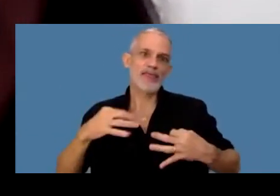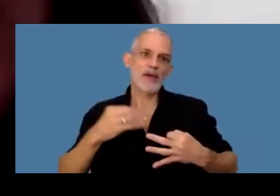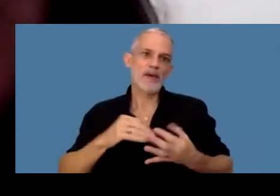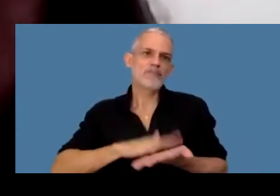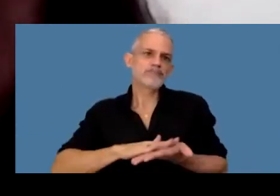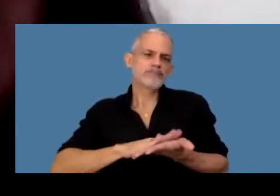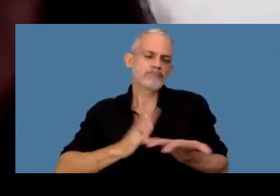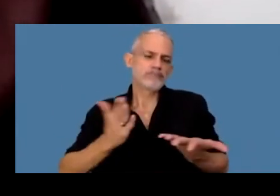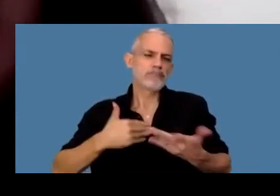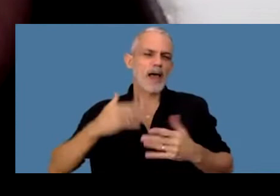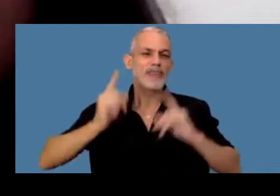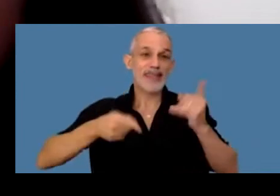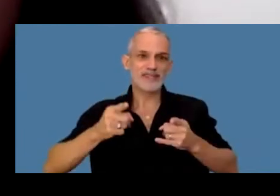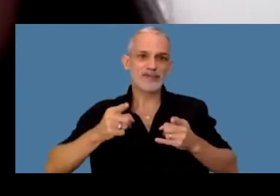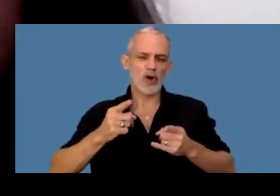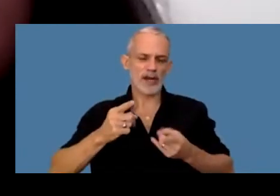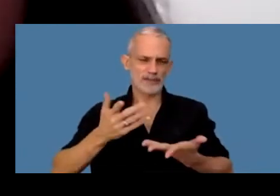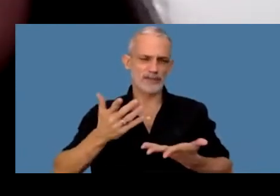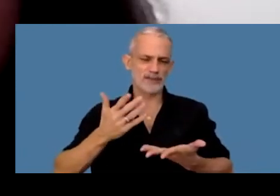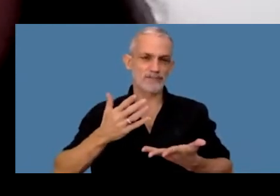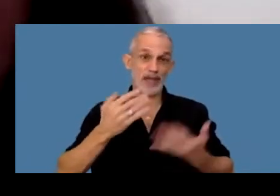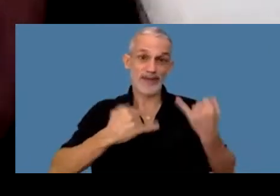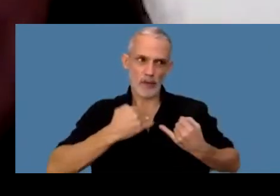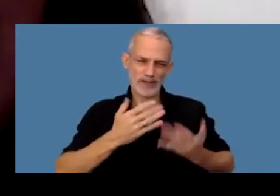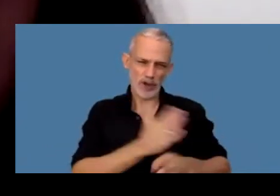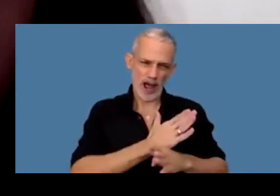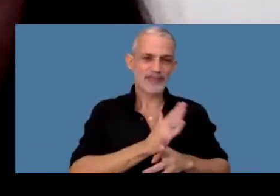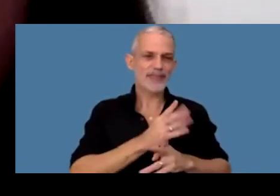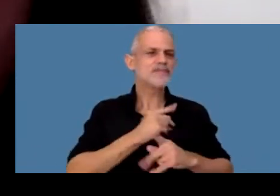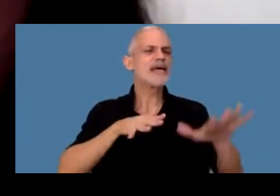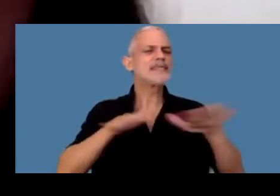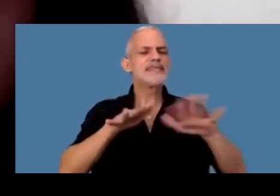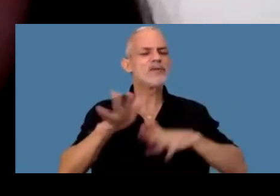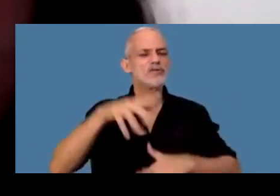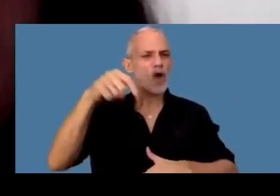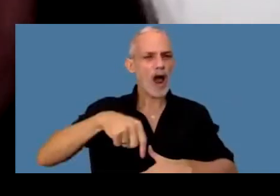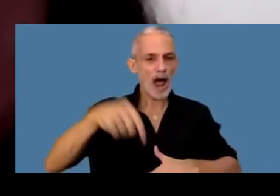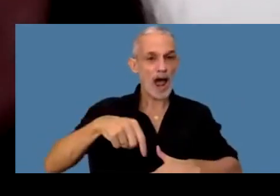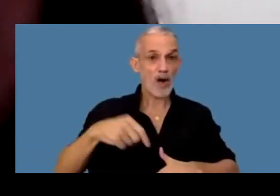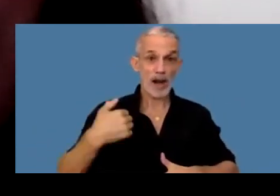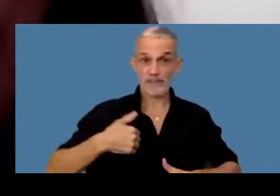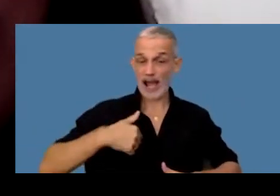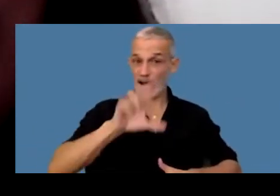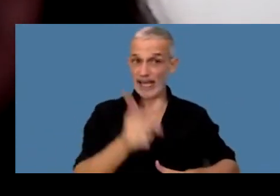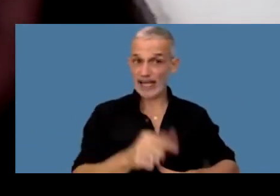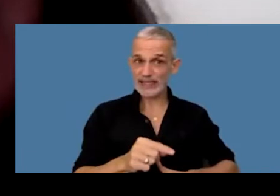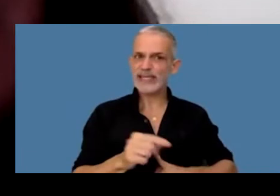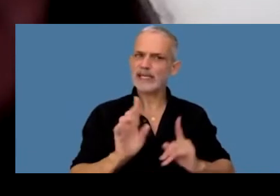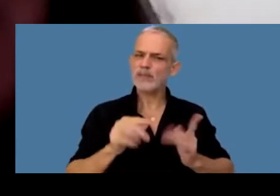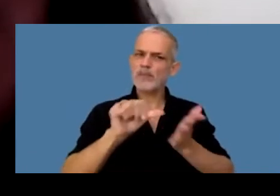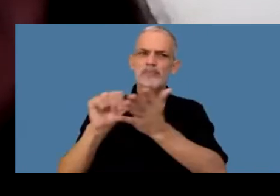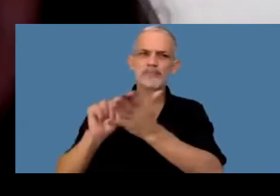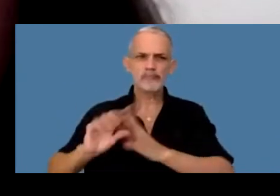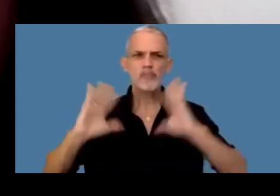Bueno, en realidad, por ahí lo que está bueno para entender por qué hace tanta